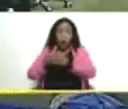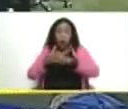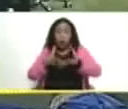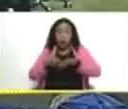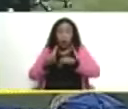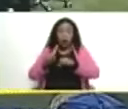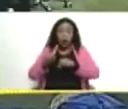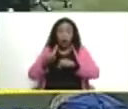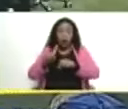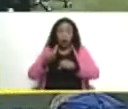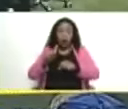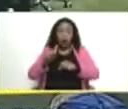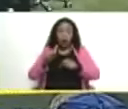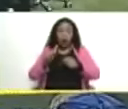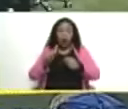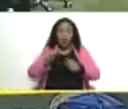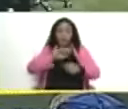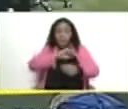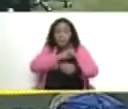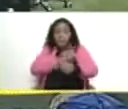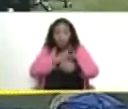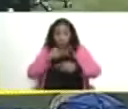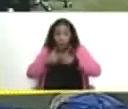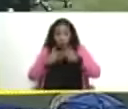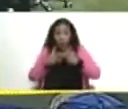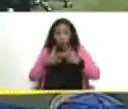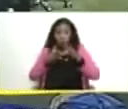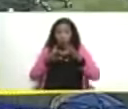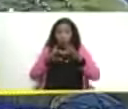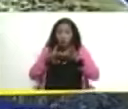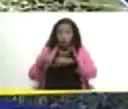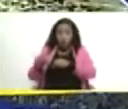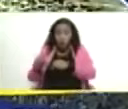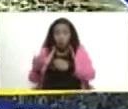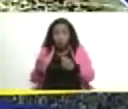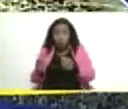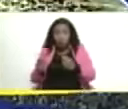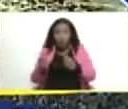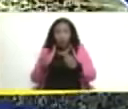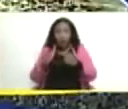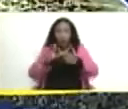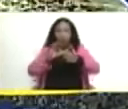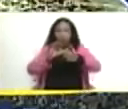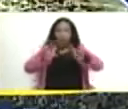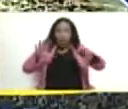apoderaron del poder político, disolvieron el Ejército Libertador